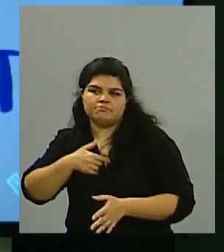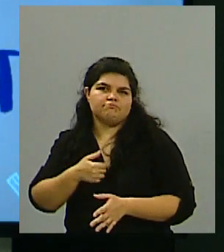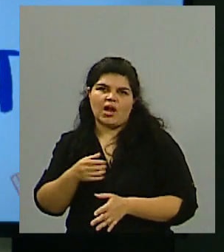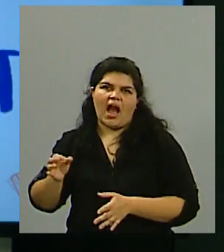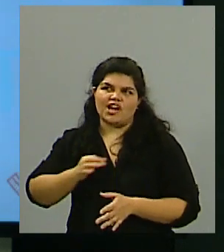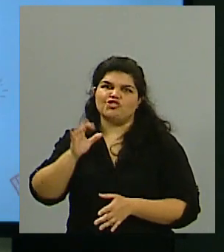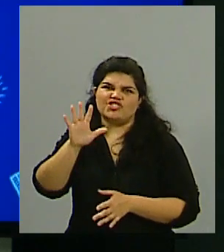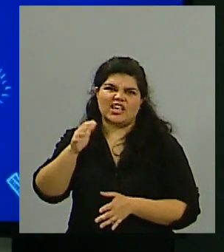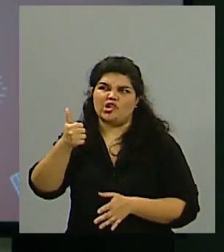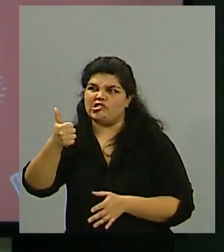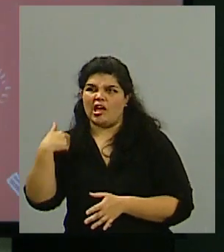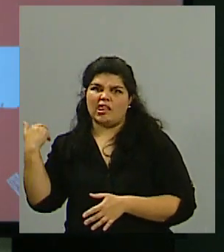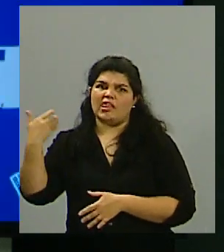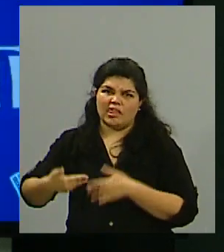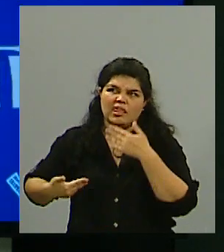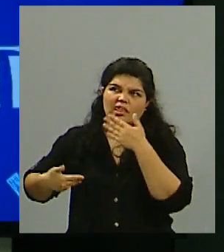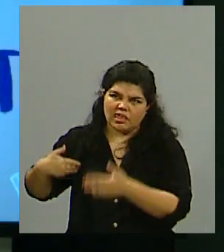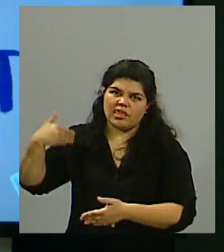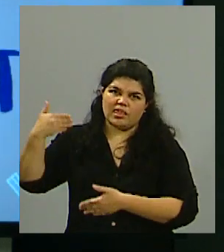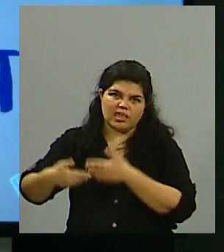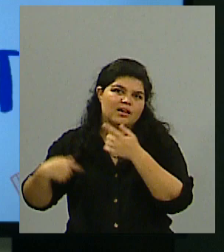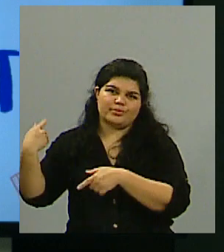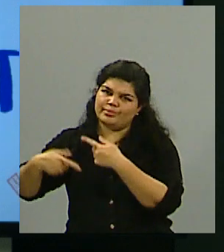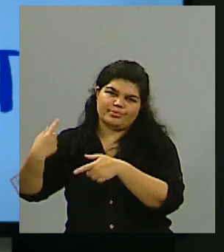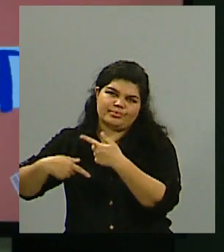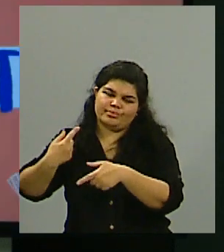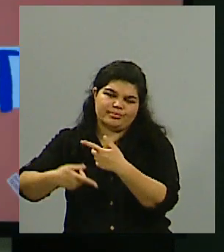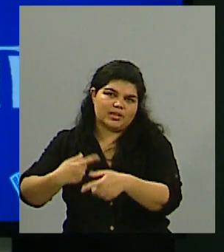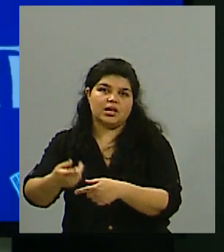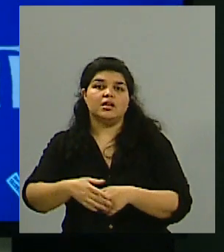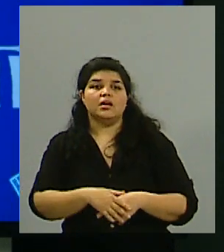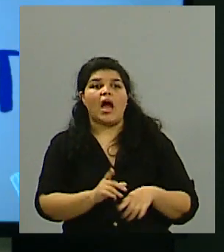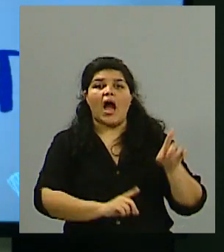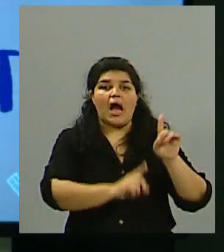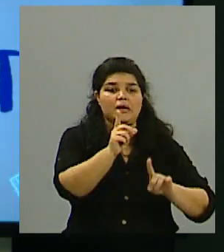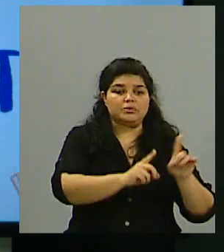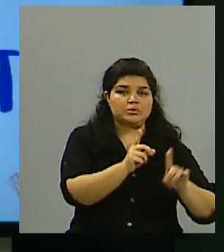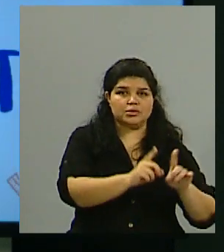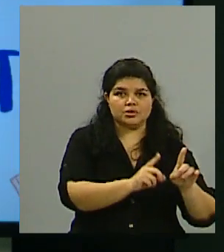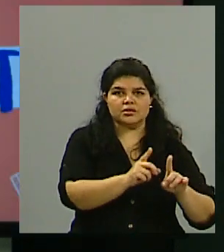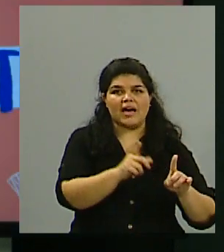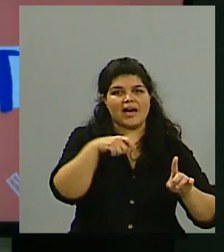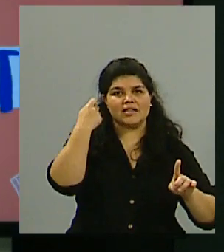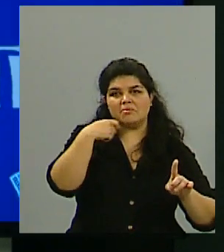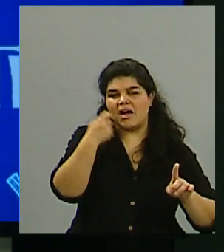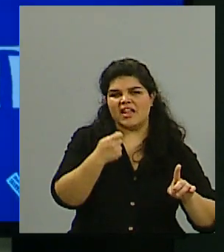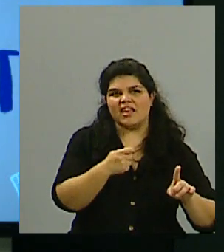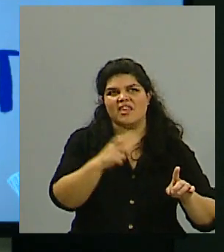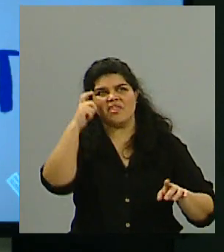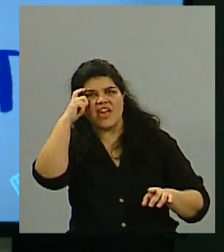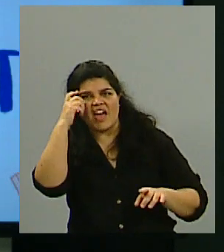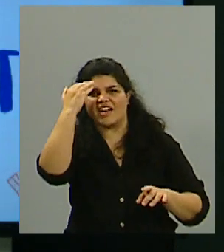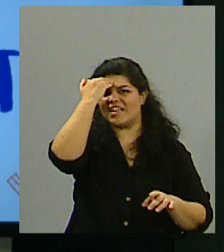salud. Y hay otros que se van de alta, ¿sí? Que tienen una alta después de 10, 15, 20 sesiones, como igual que nosotros, ¿sí? Pero depende de